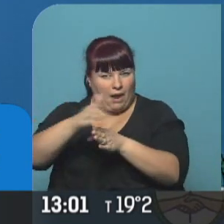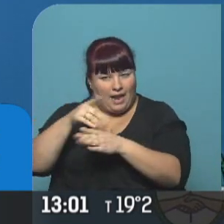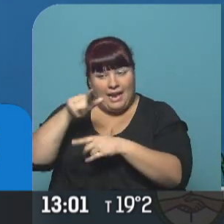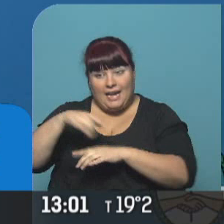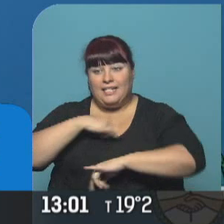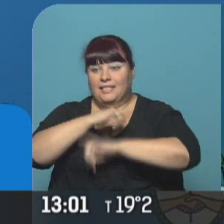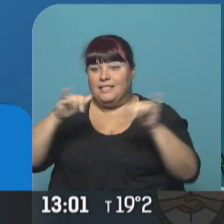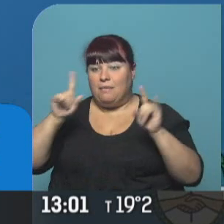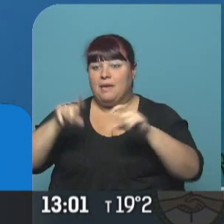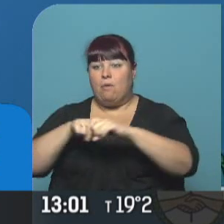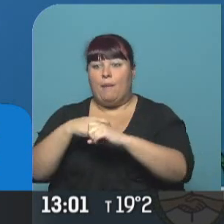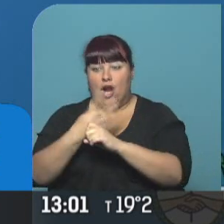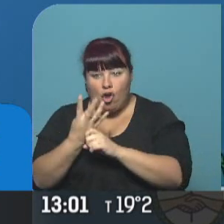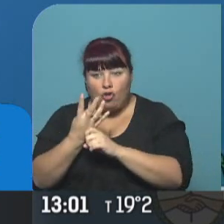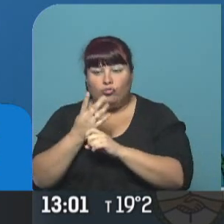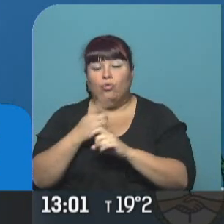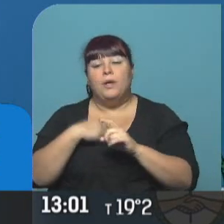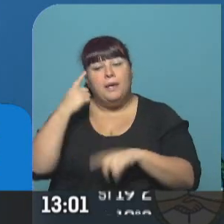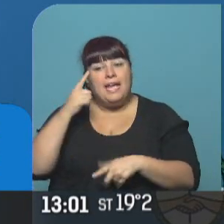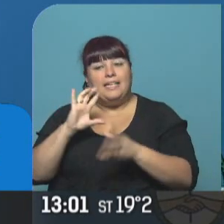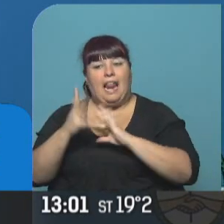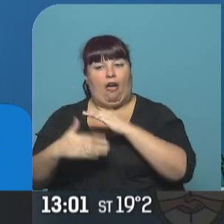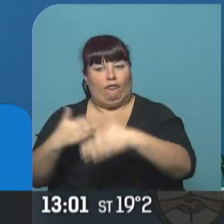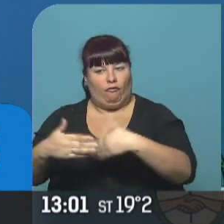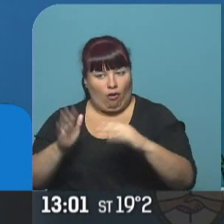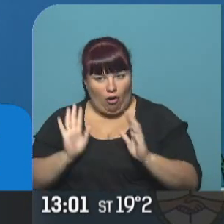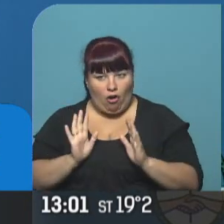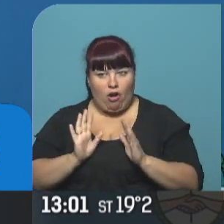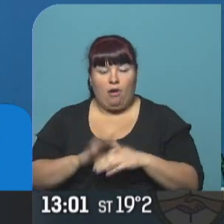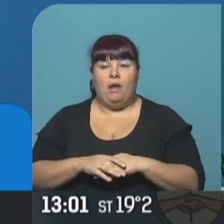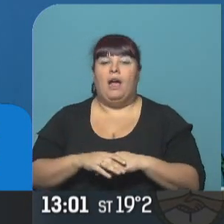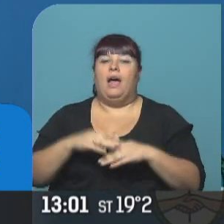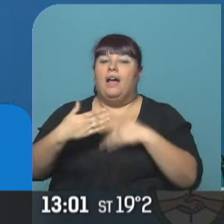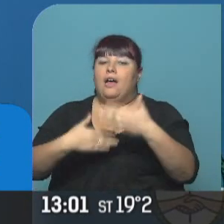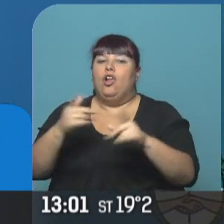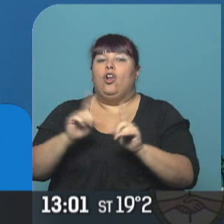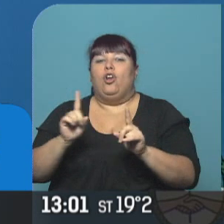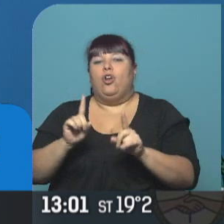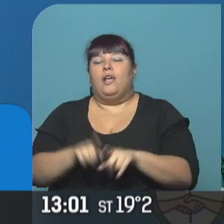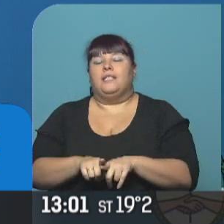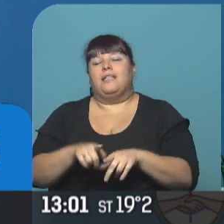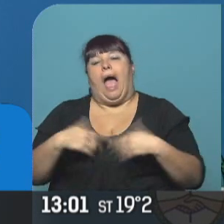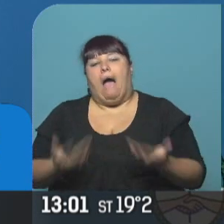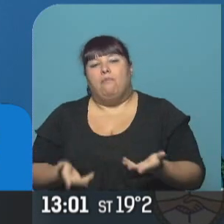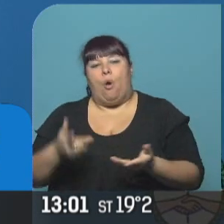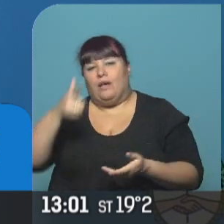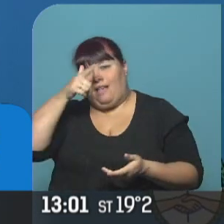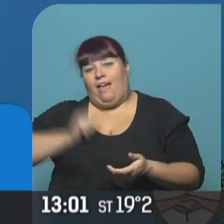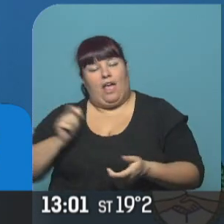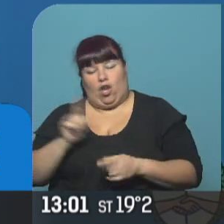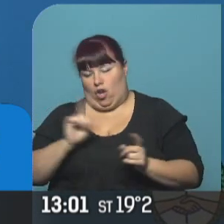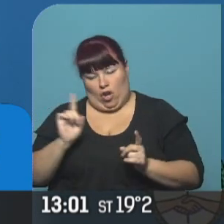que expresamos en el Mercosur y creemos que esa es la vía. O sea, que la vía no es la utilización de la fuerza,